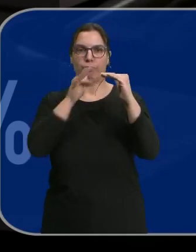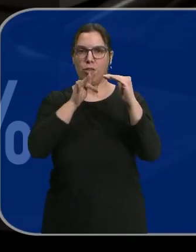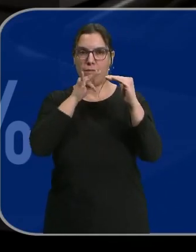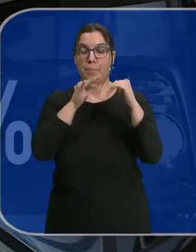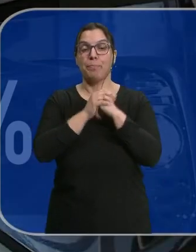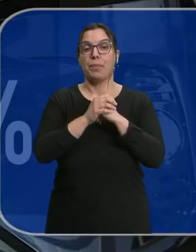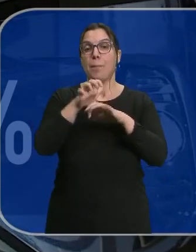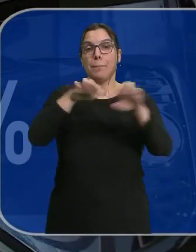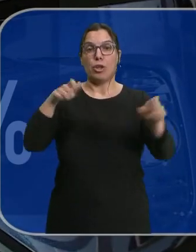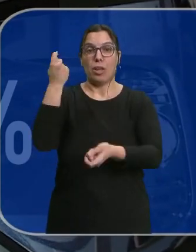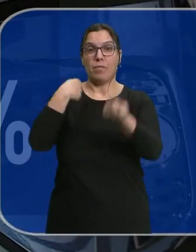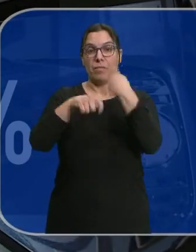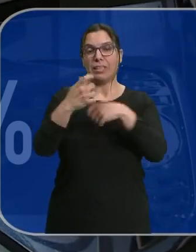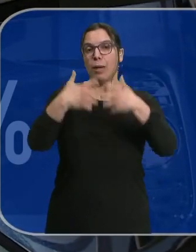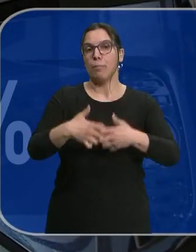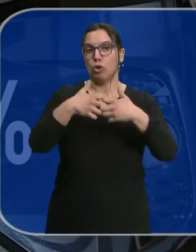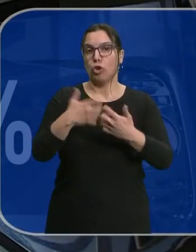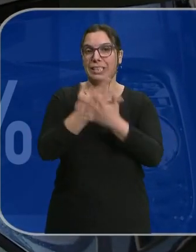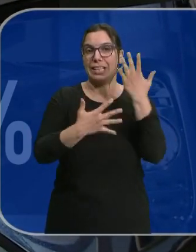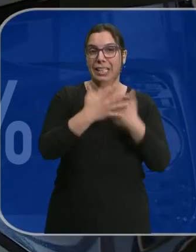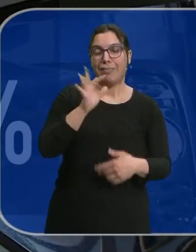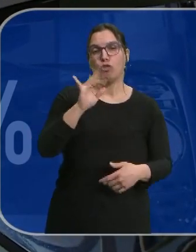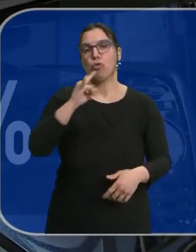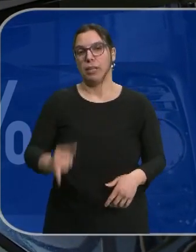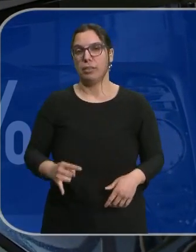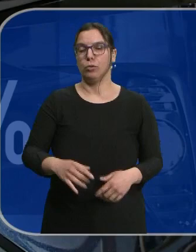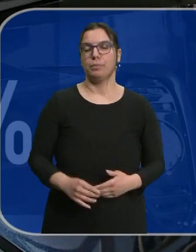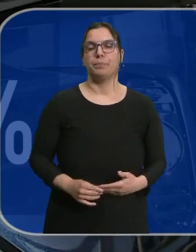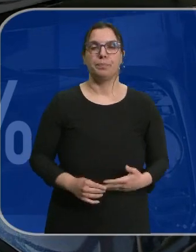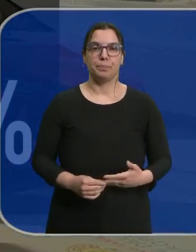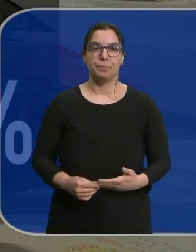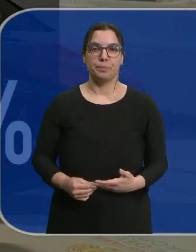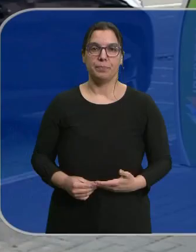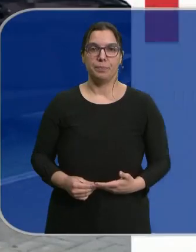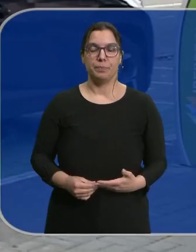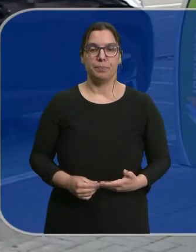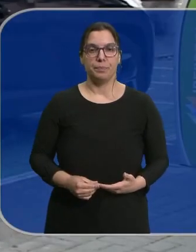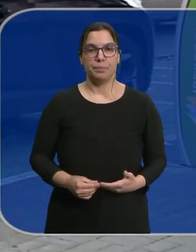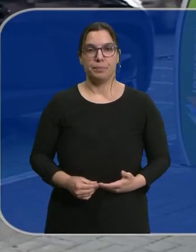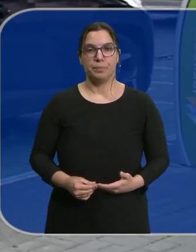parte de las ventas son de vehículos con motores híbridos o eléctricos.